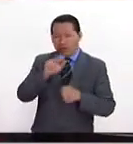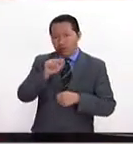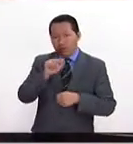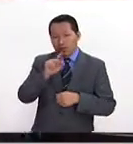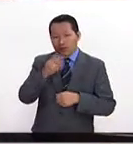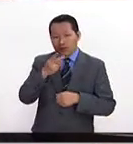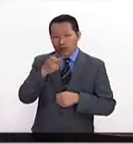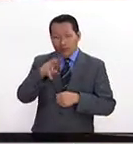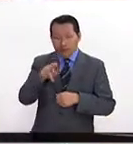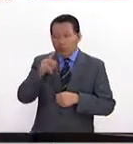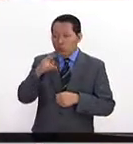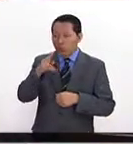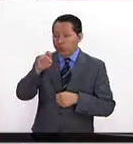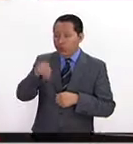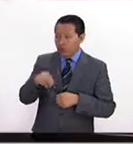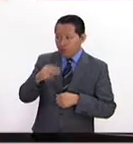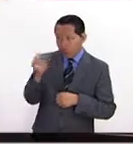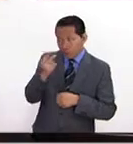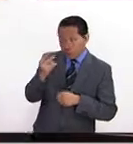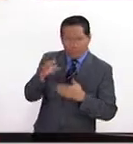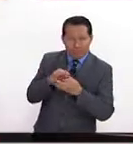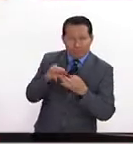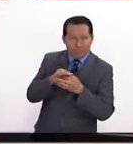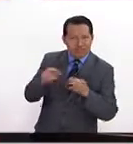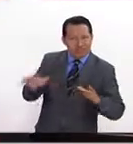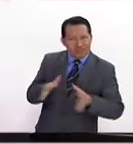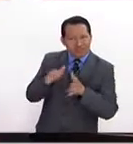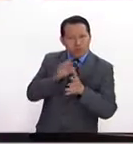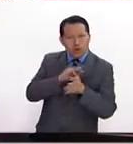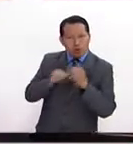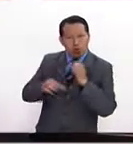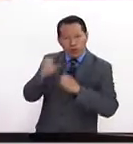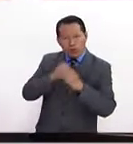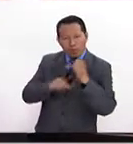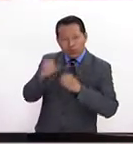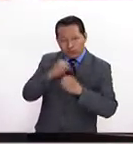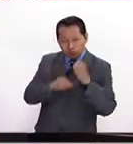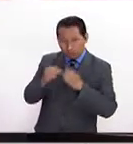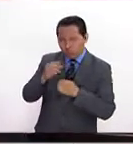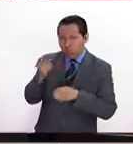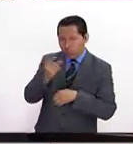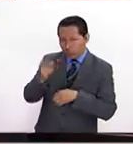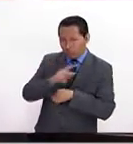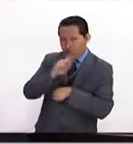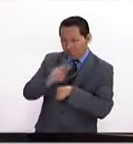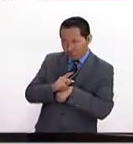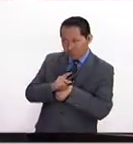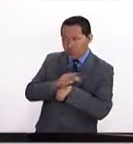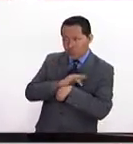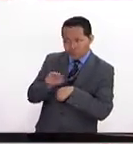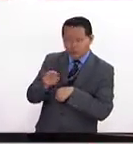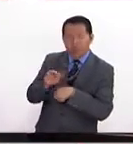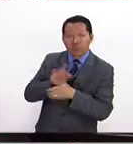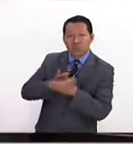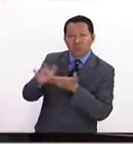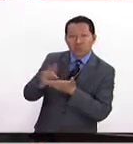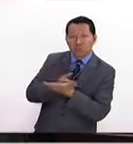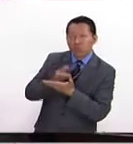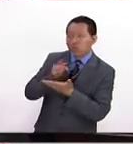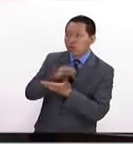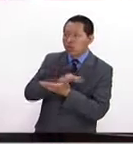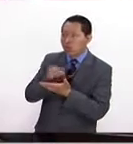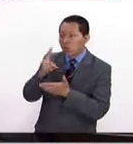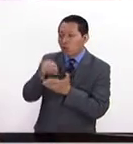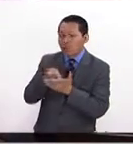Ambos hablaron de la necesidad de impulsar precisamente el comercio entre estos dos países. Y se hablaba de un intercambio de 2,000